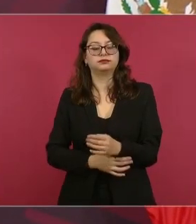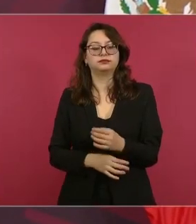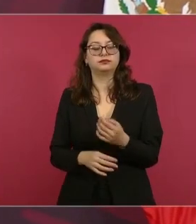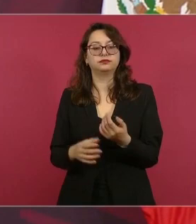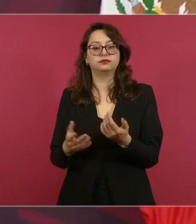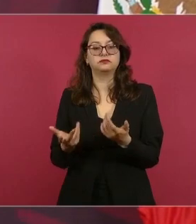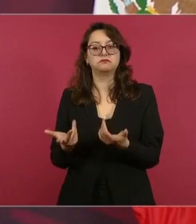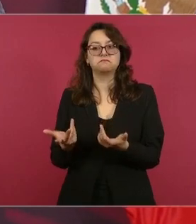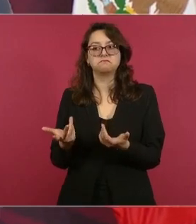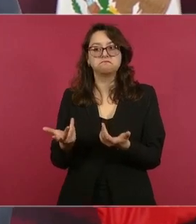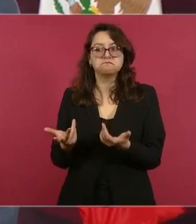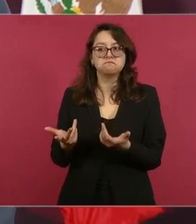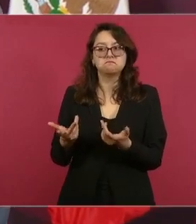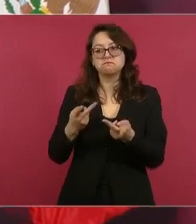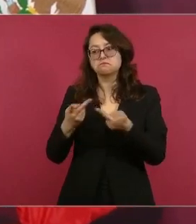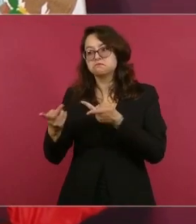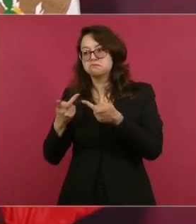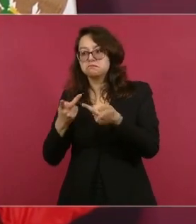no